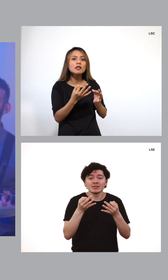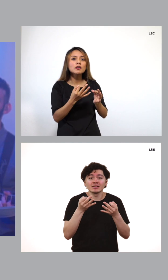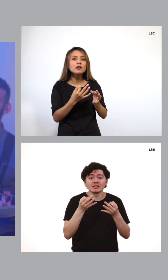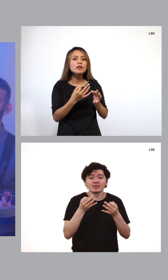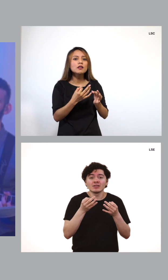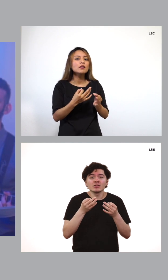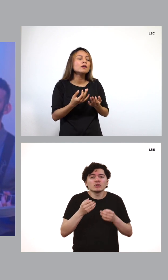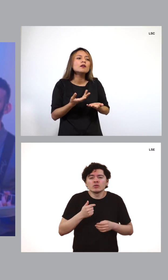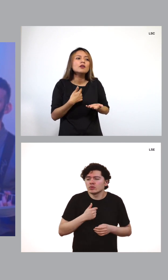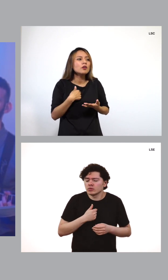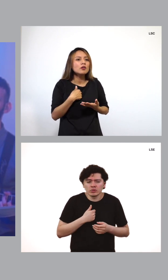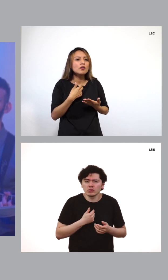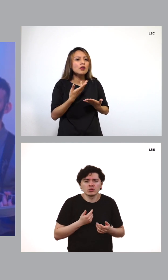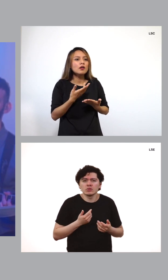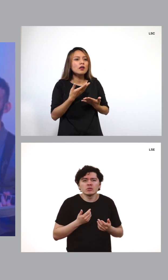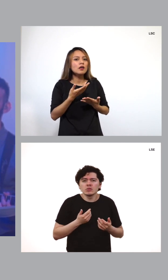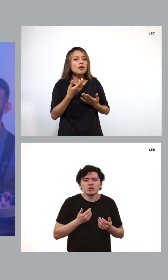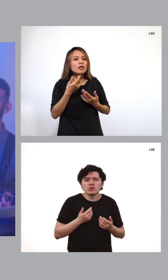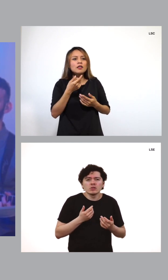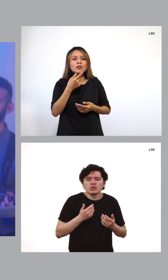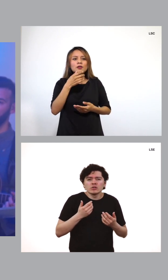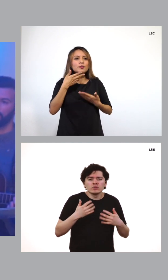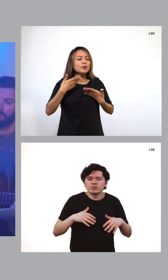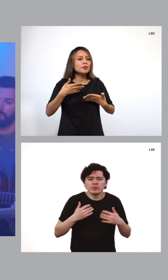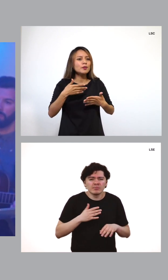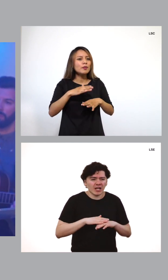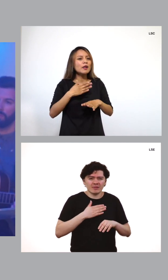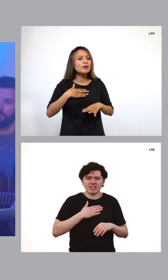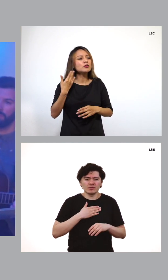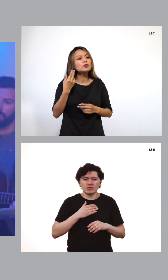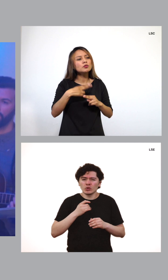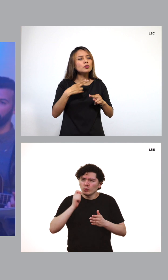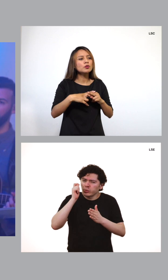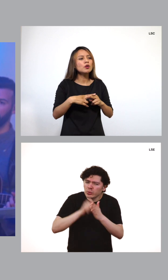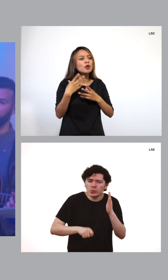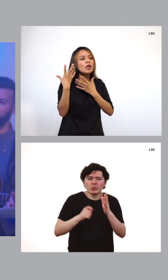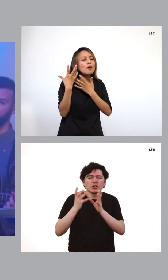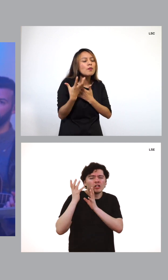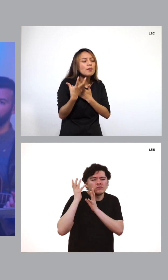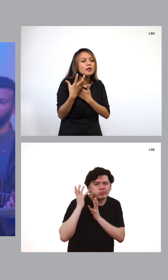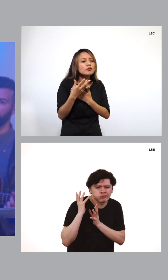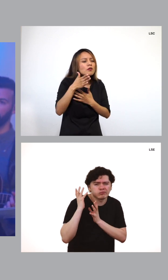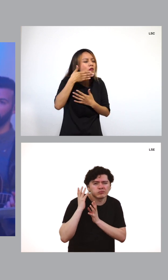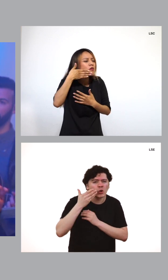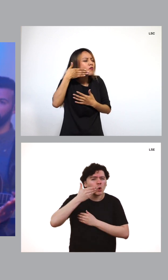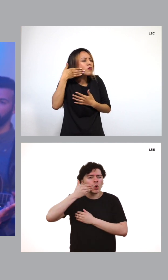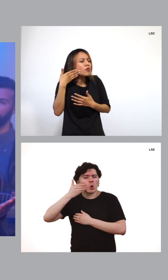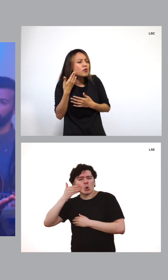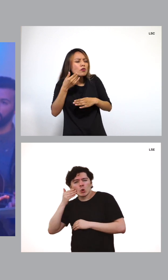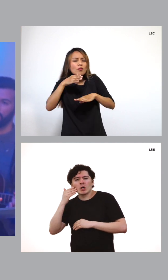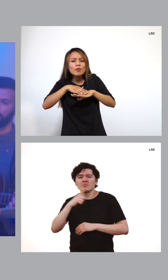fallos, faltas, orgullo que llevas ahora mismo en tus hombros. Así que